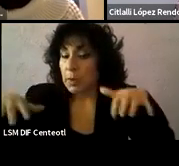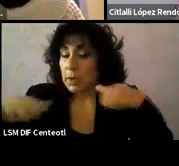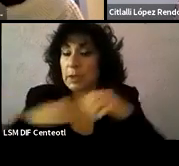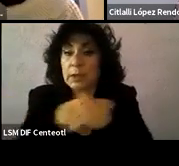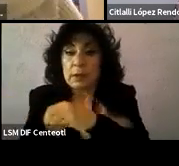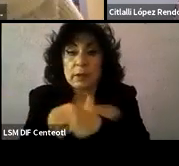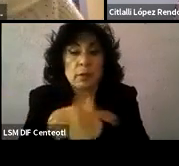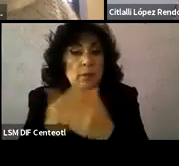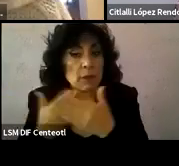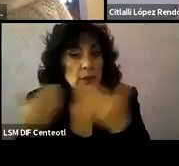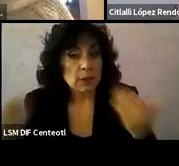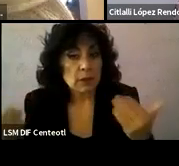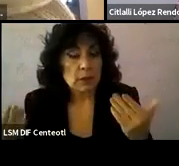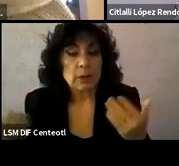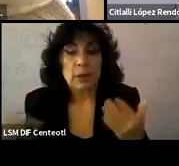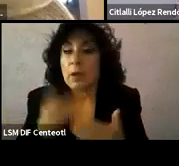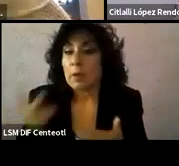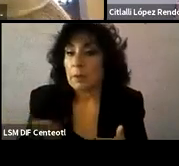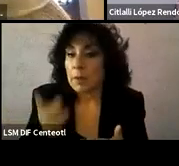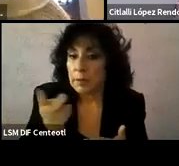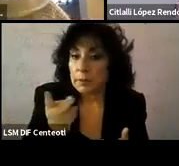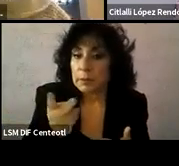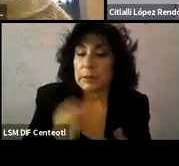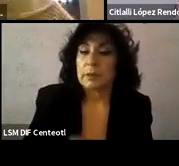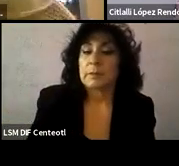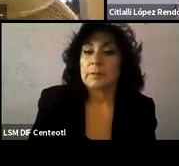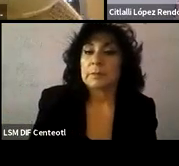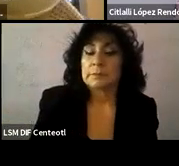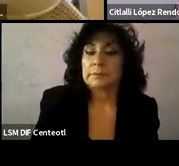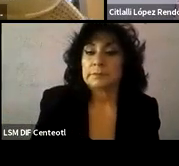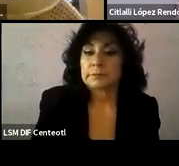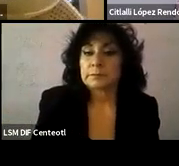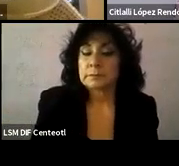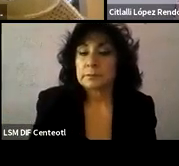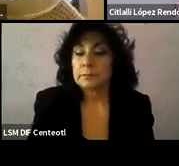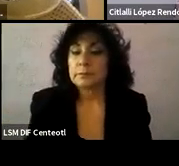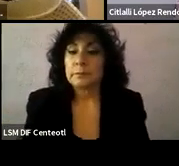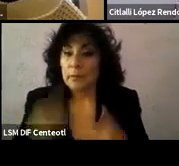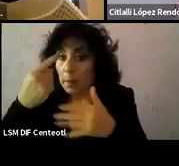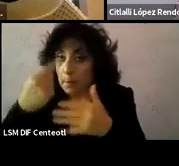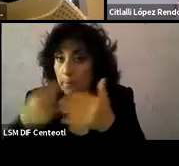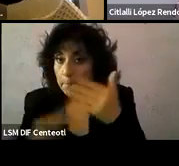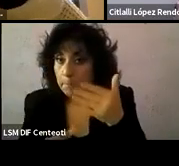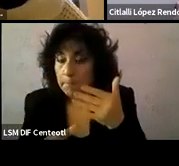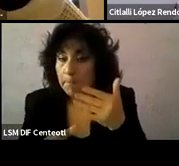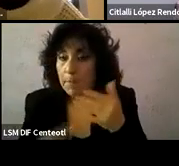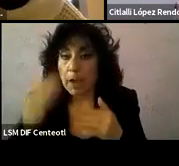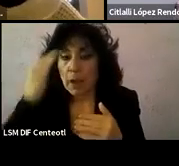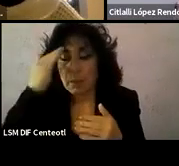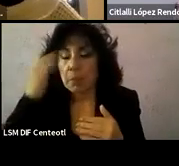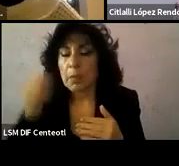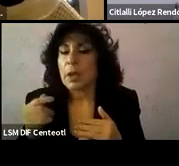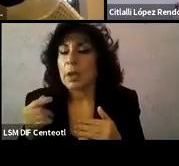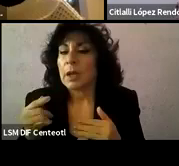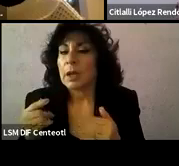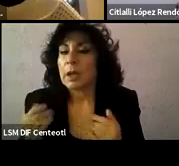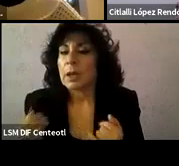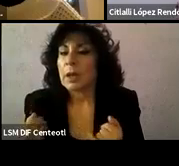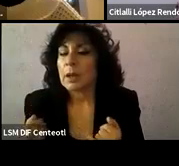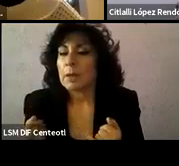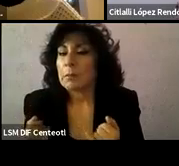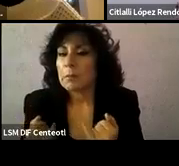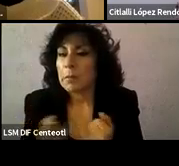acompañando y que hemos recibido. Y varias coinciden en una misma, que